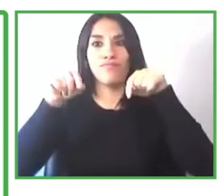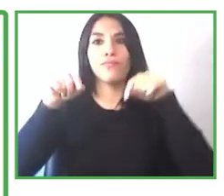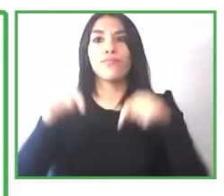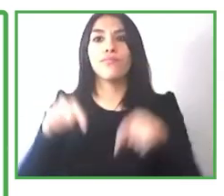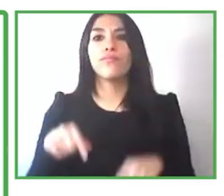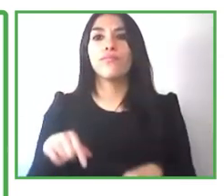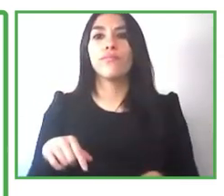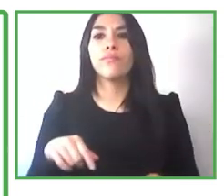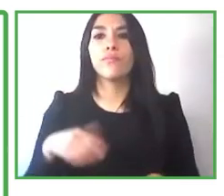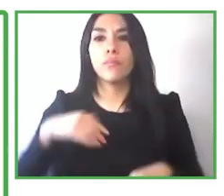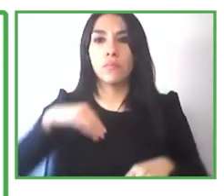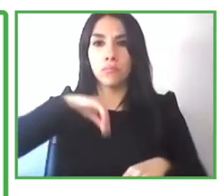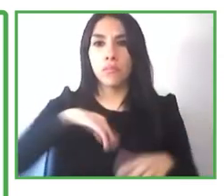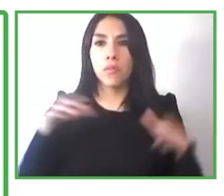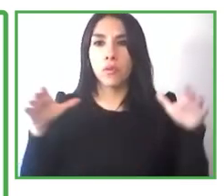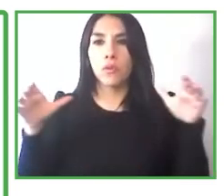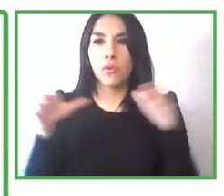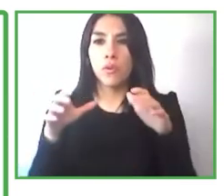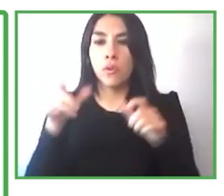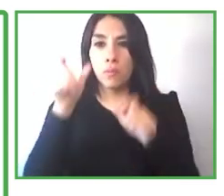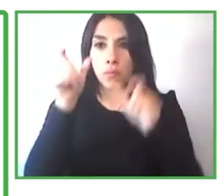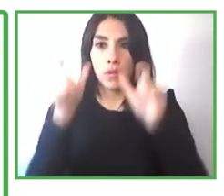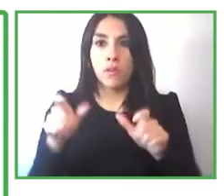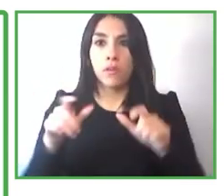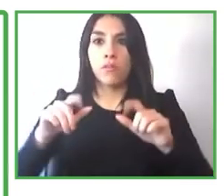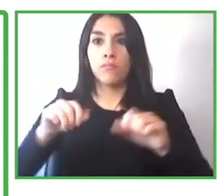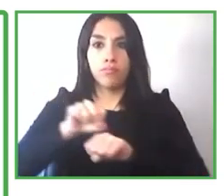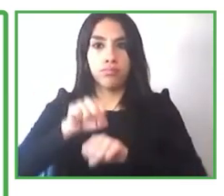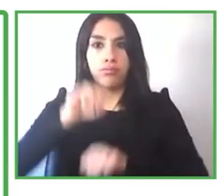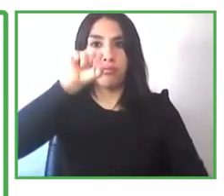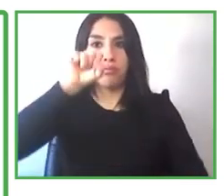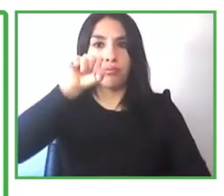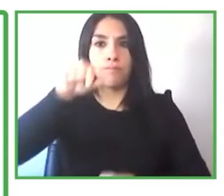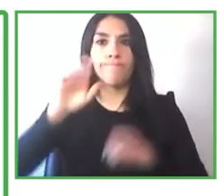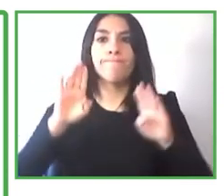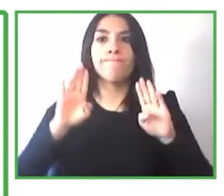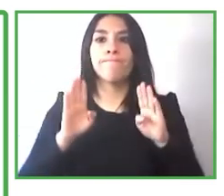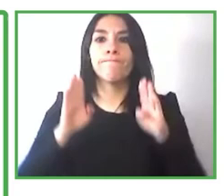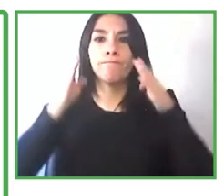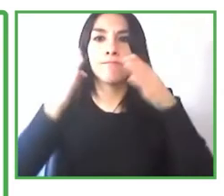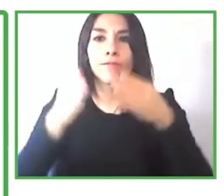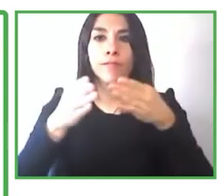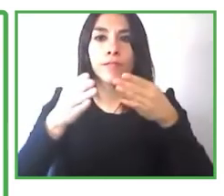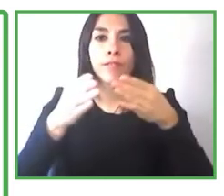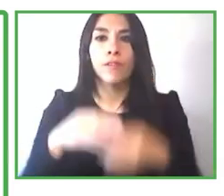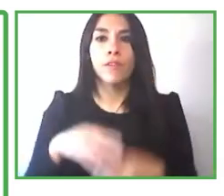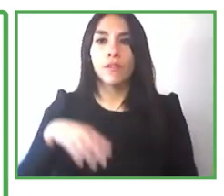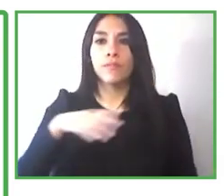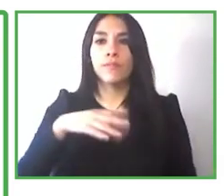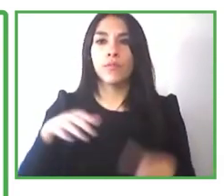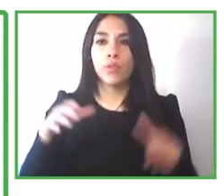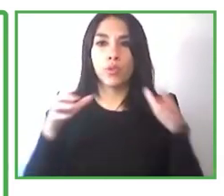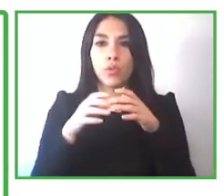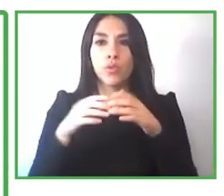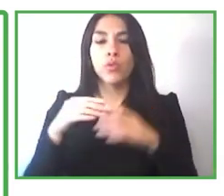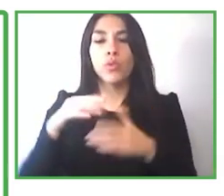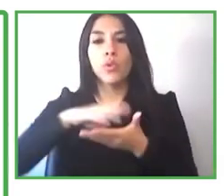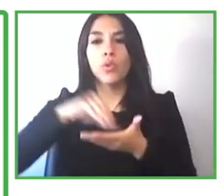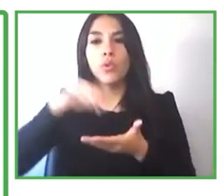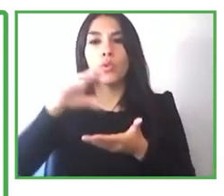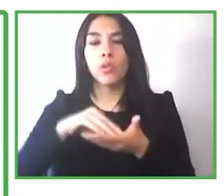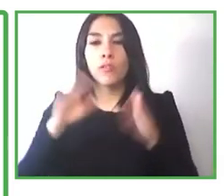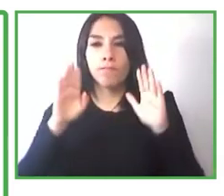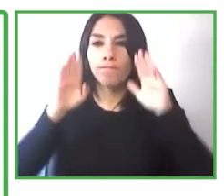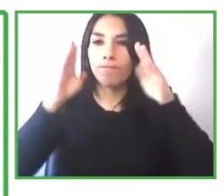es que siempre nos enfocamos en las habilidades de nuestros alumnos. Siempre nos enfocamos en sus habilidades y